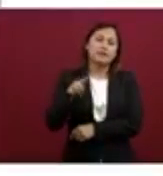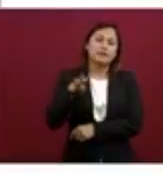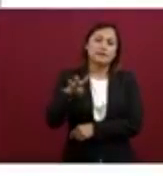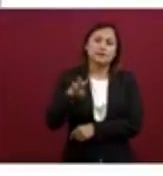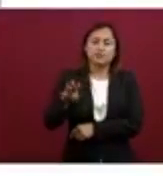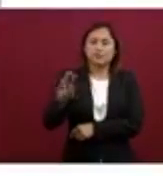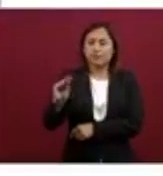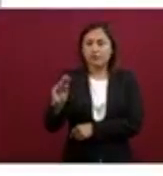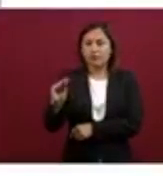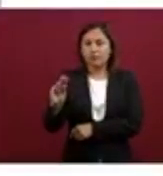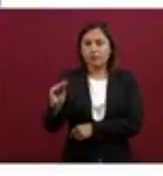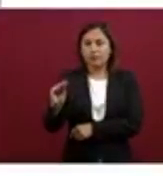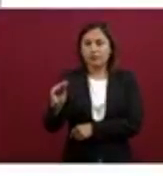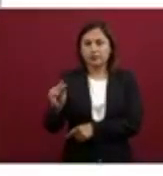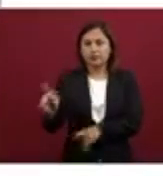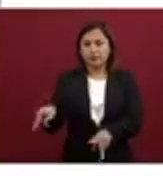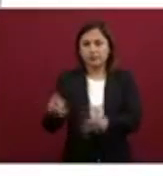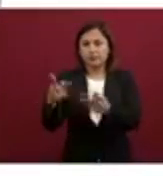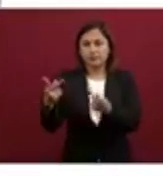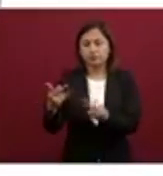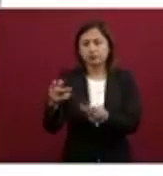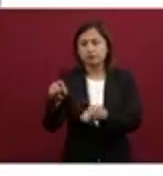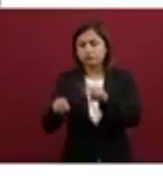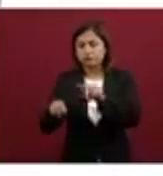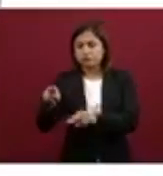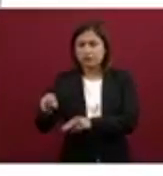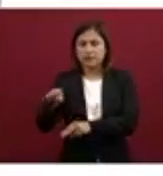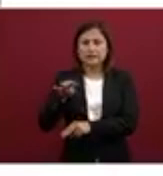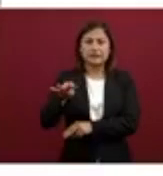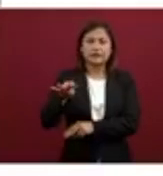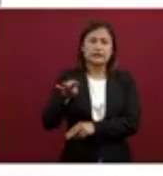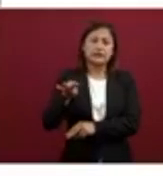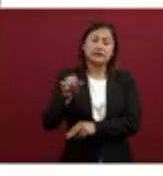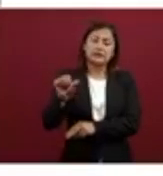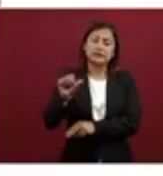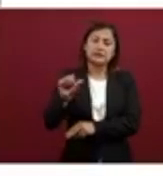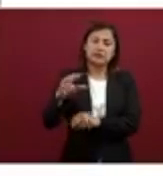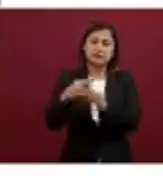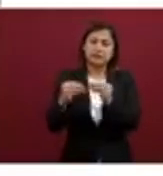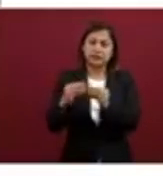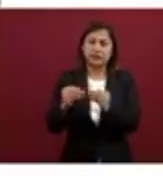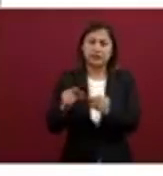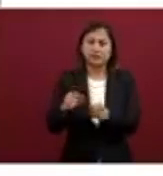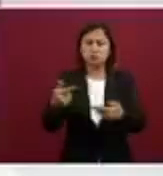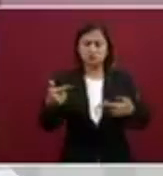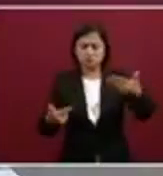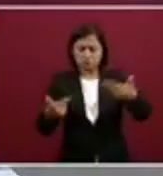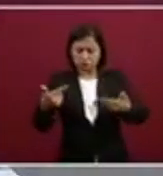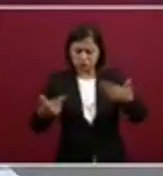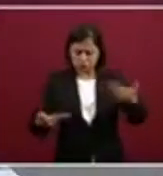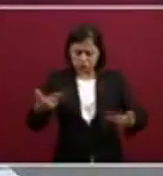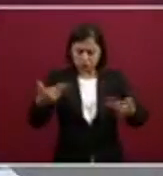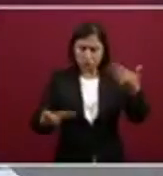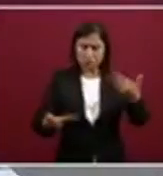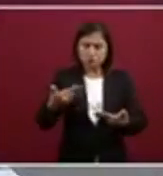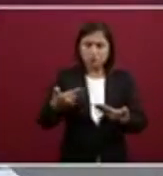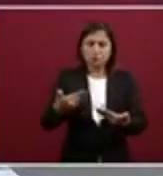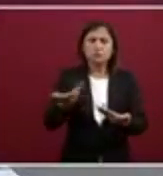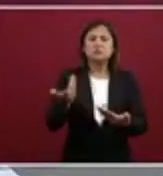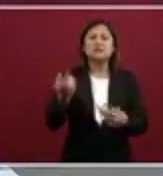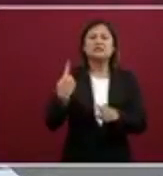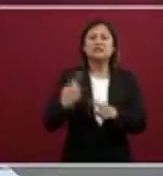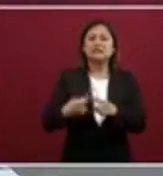un diferencial de 16 centavos por litro. Cuando lo vemos por marcas, promedios nacionales, los primeros